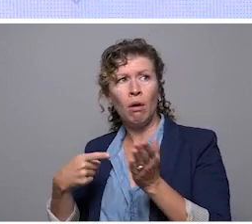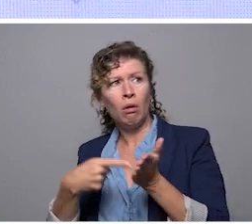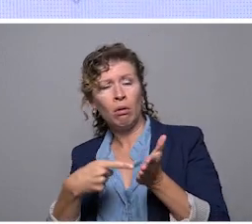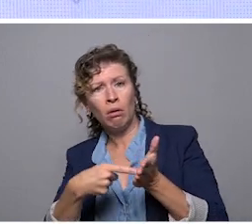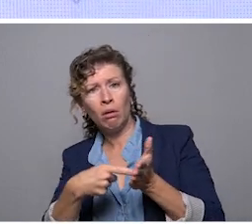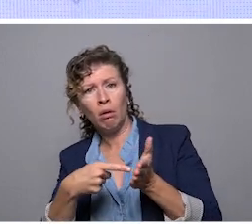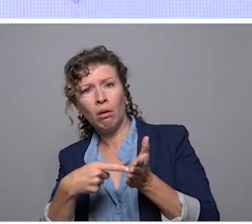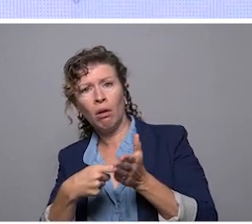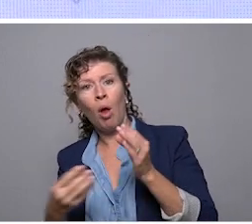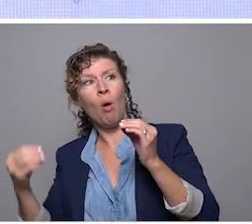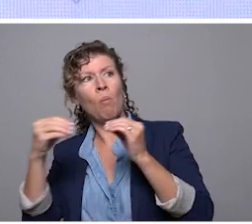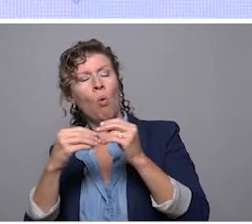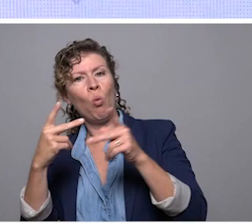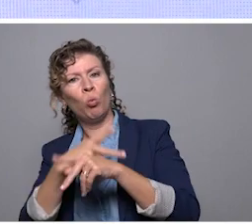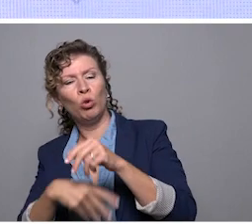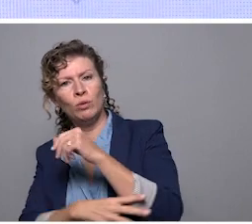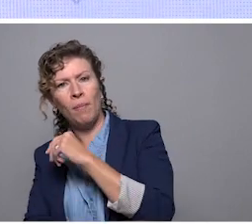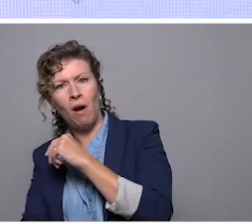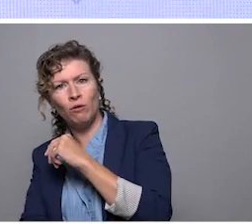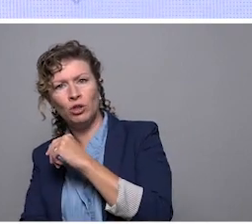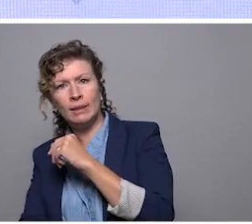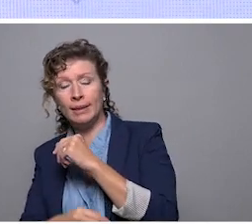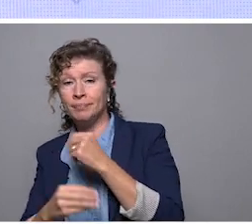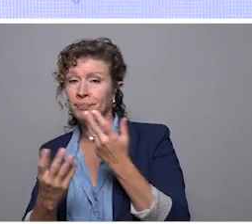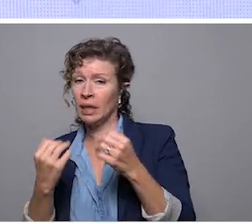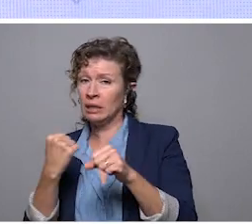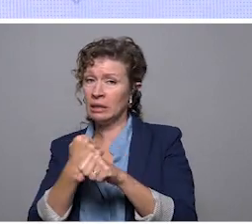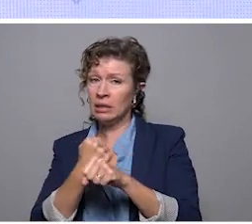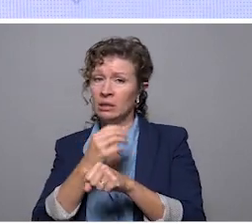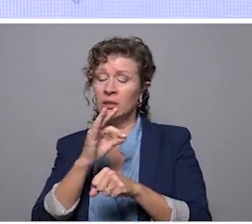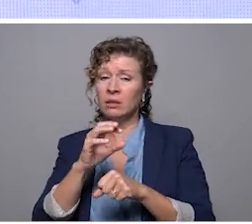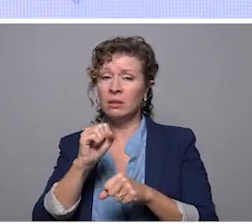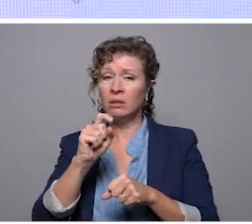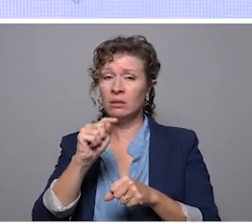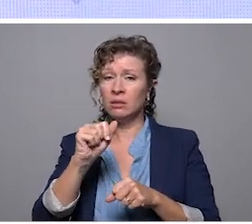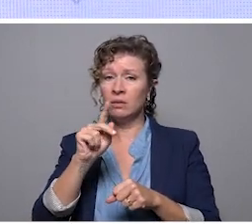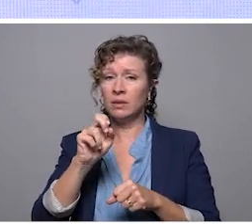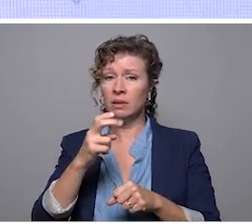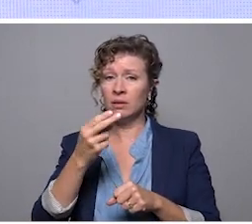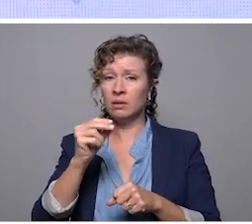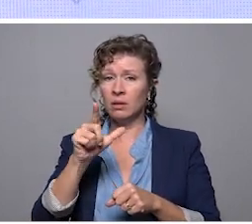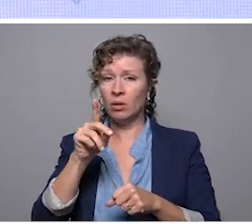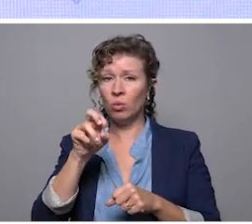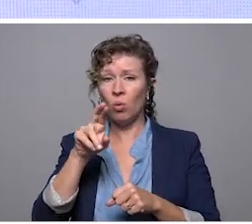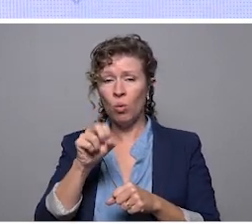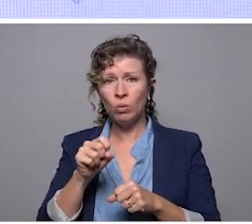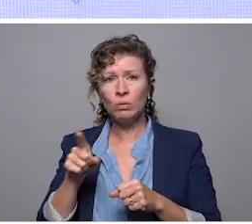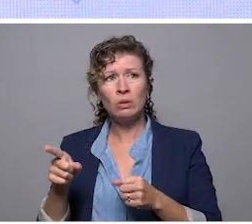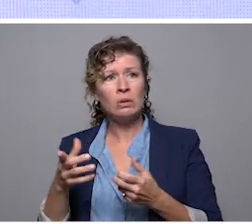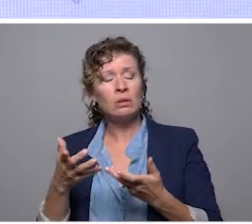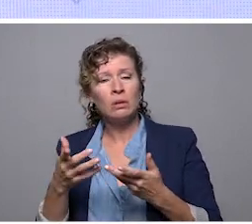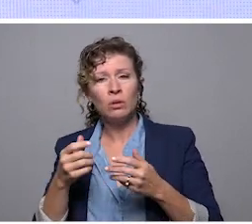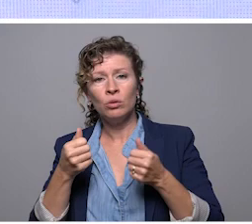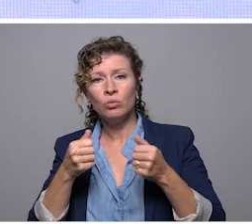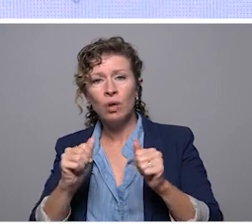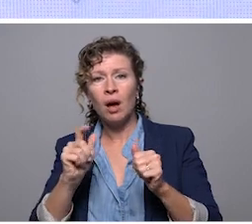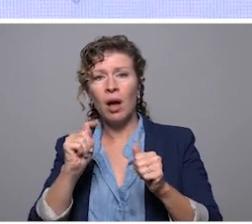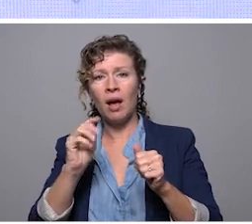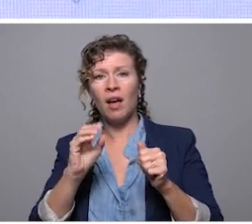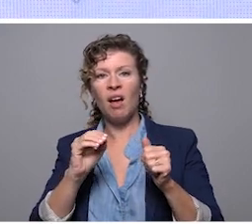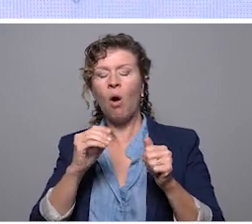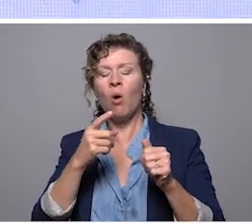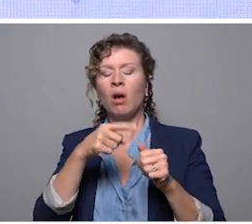un stakeholders al que le pueden sacar el máximo provecho de rendimiento entonces la inclusión financiera requiere de